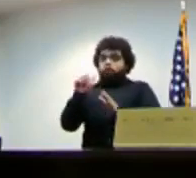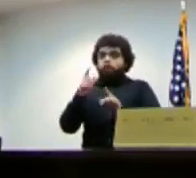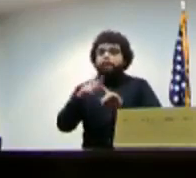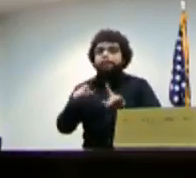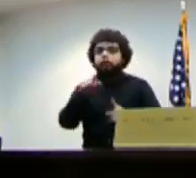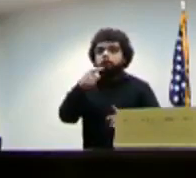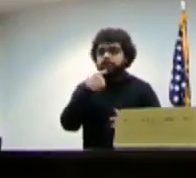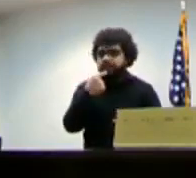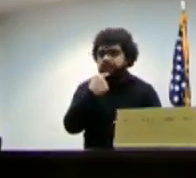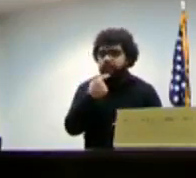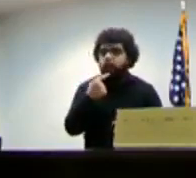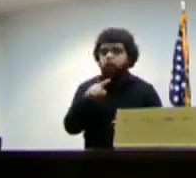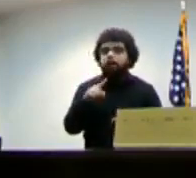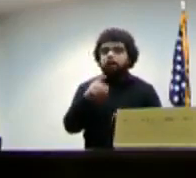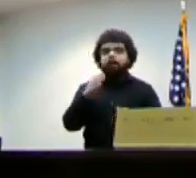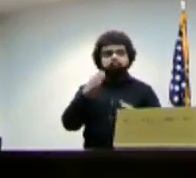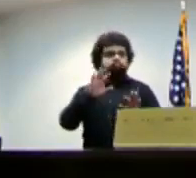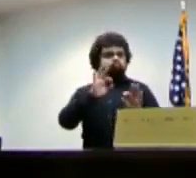estaba en buenas condiciones.